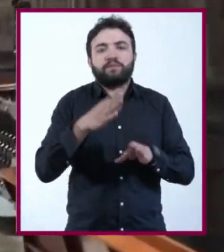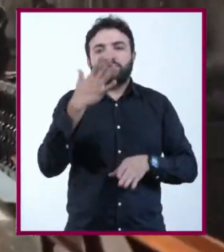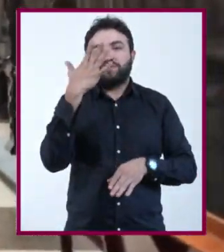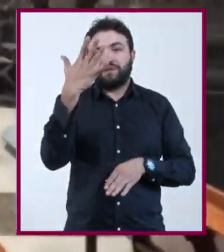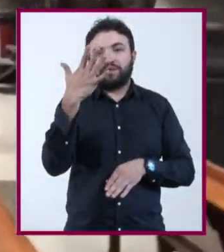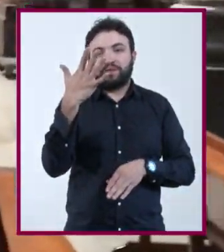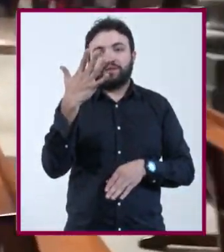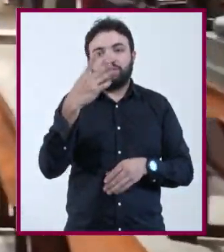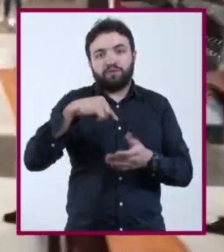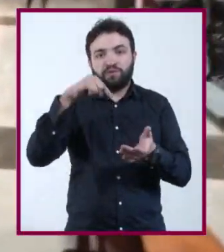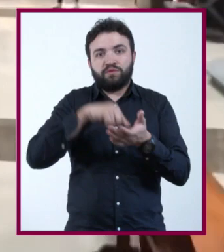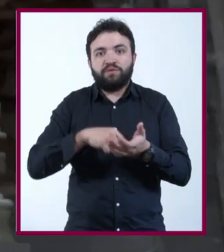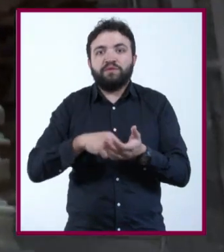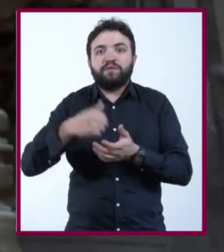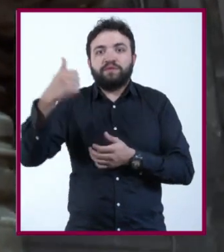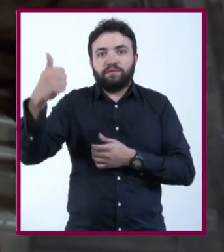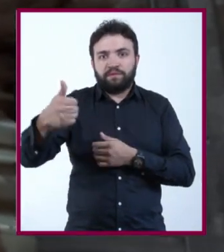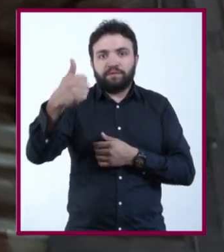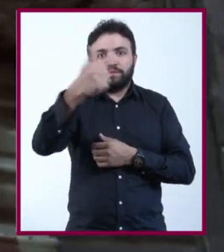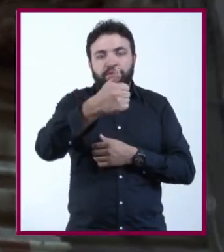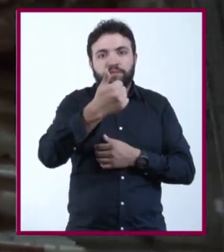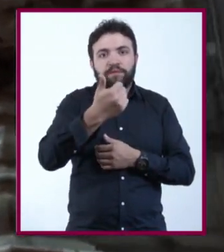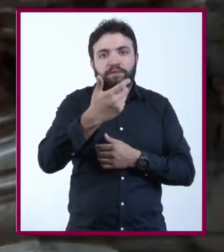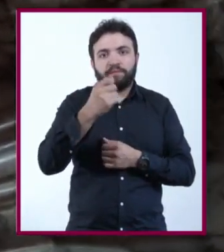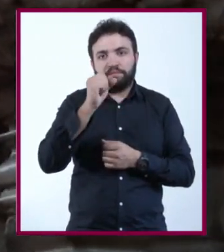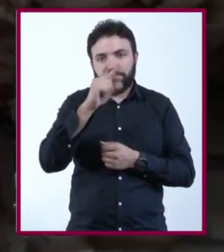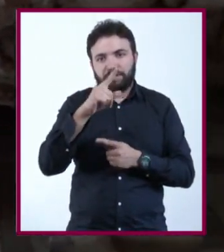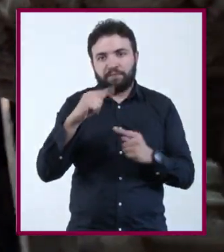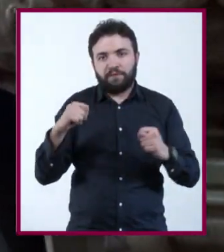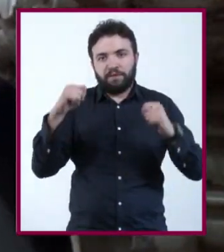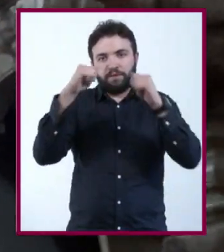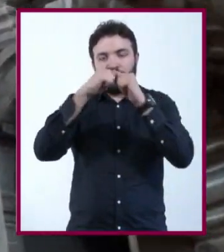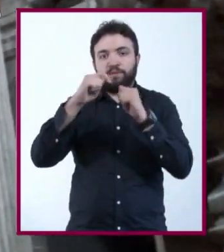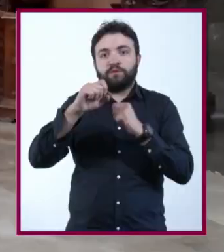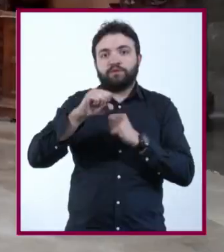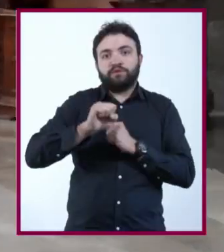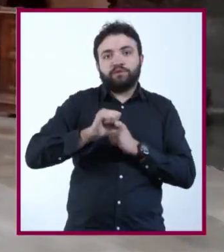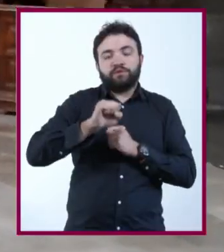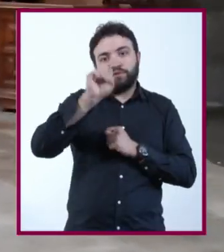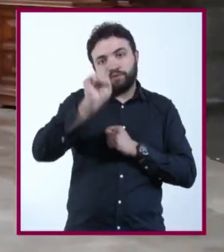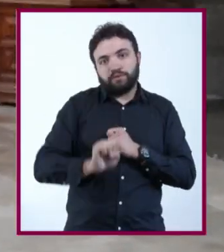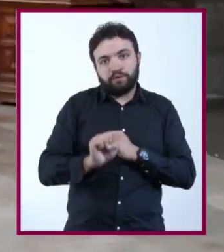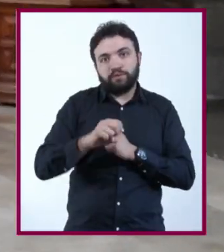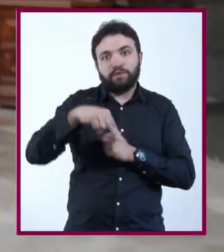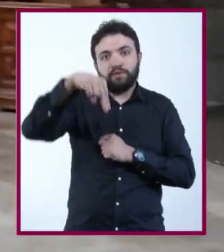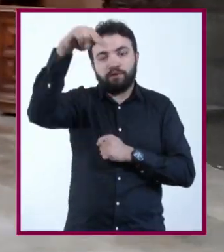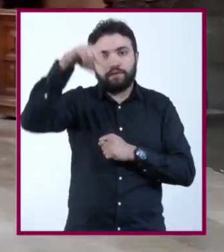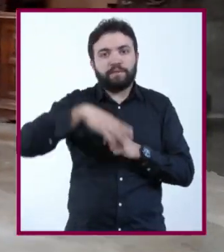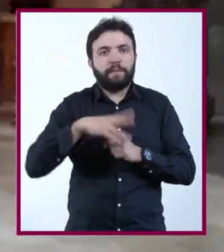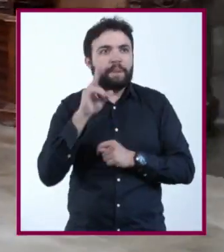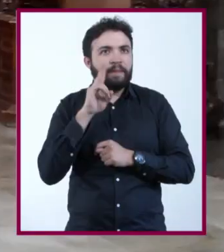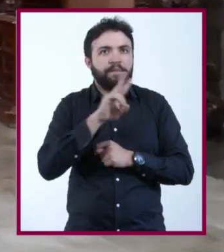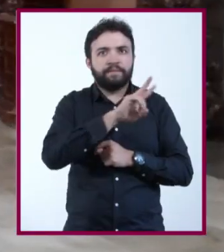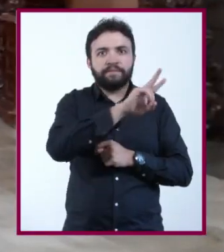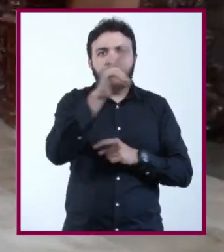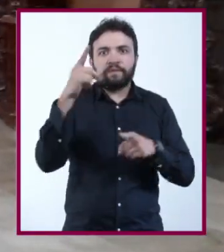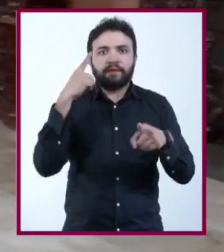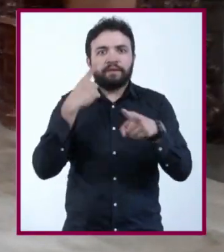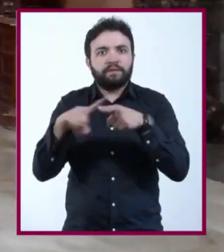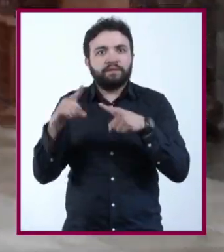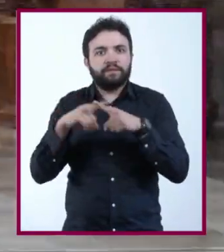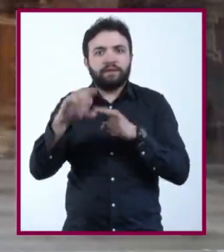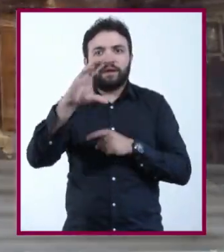que constituyen la catedral de sur a norte, vamos a ir viendo las